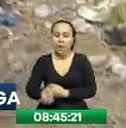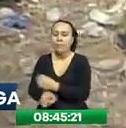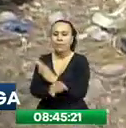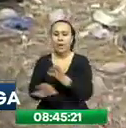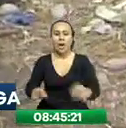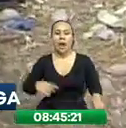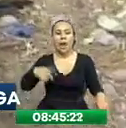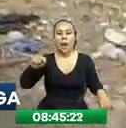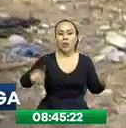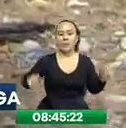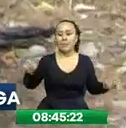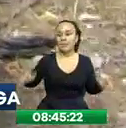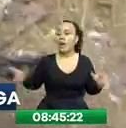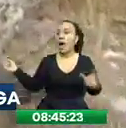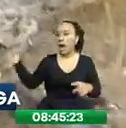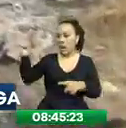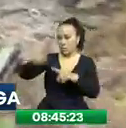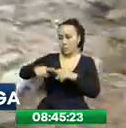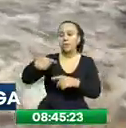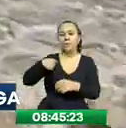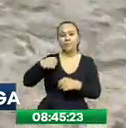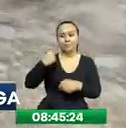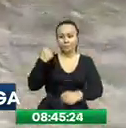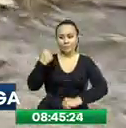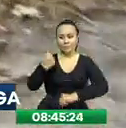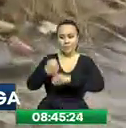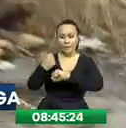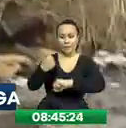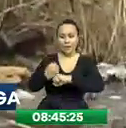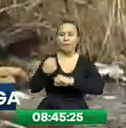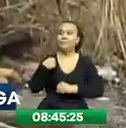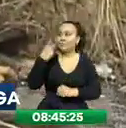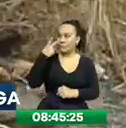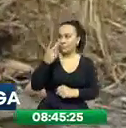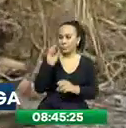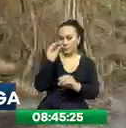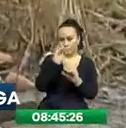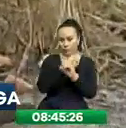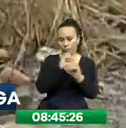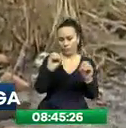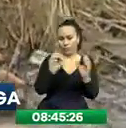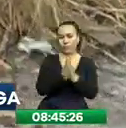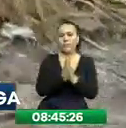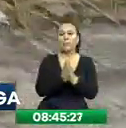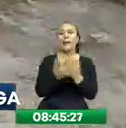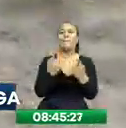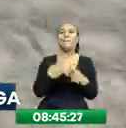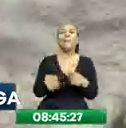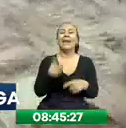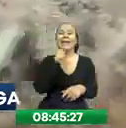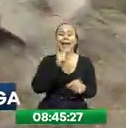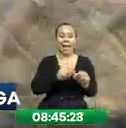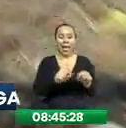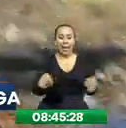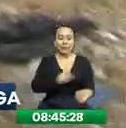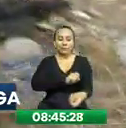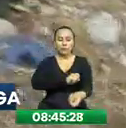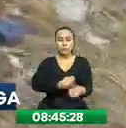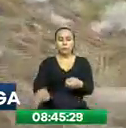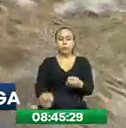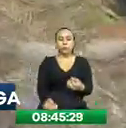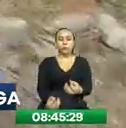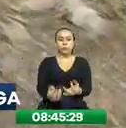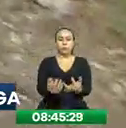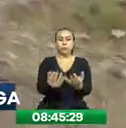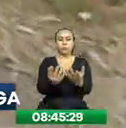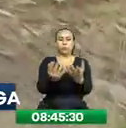cuantos vecinos que me apoyaron. Entonces ustedes ven cómo está un poco esto despejado, pero aquí vienen a quemar cable, traen cable para